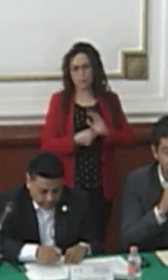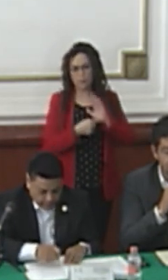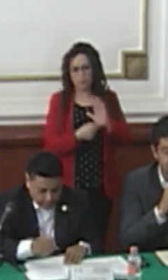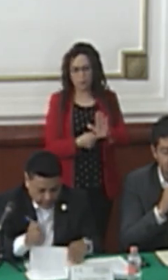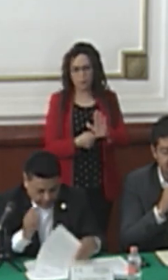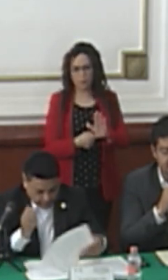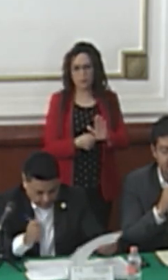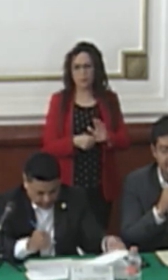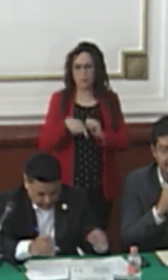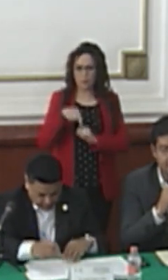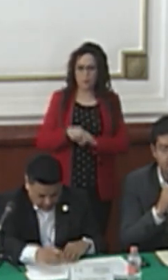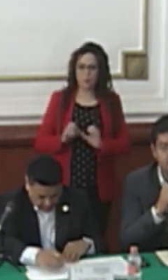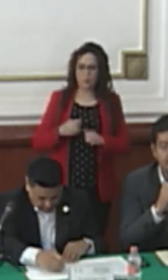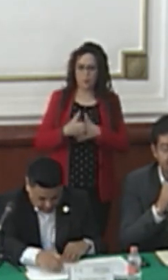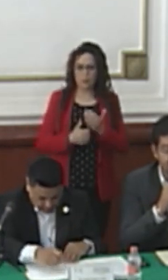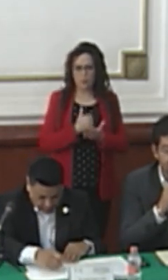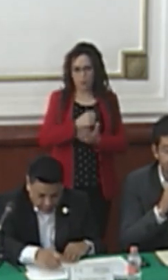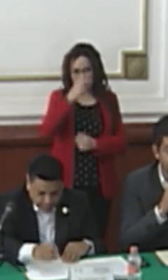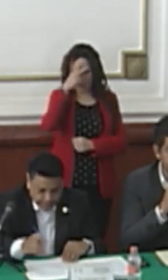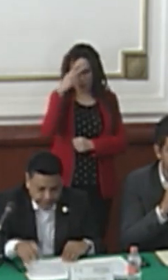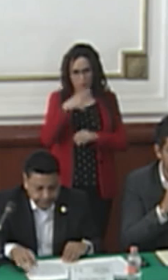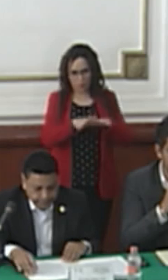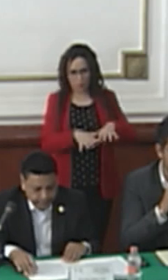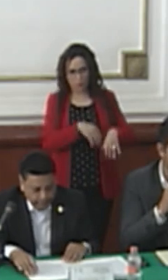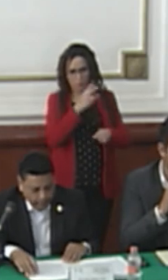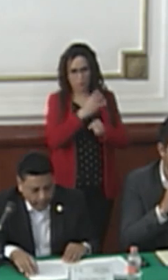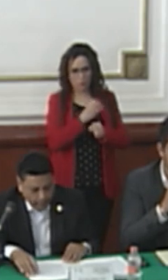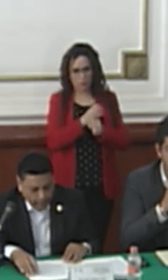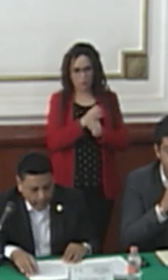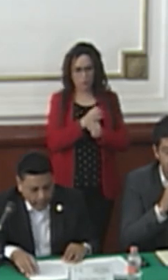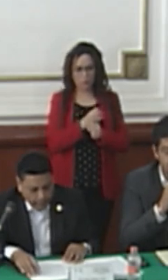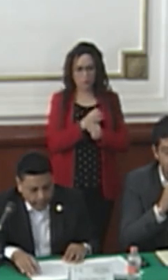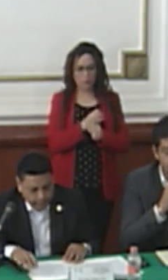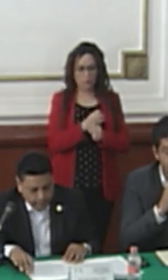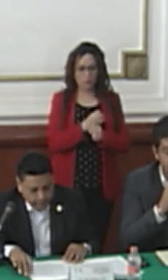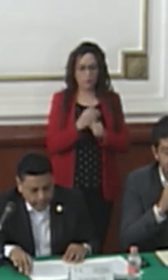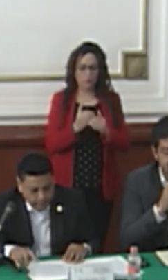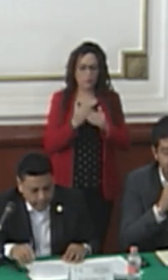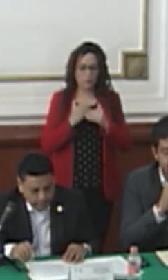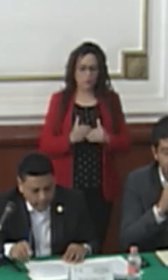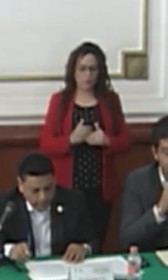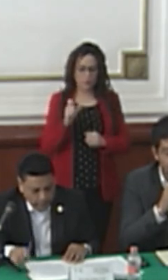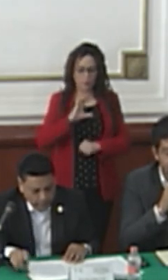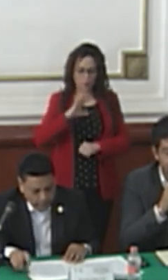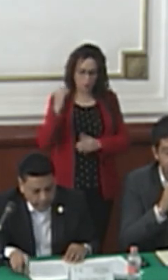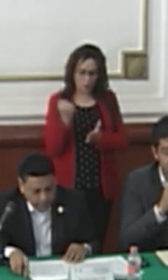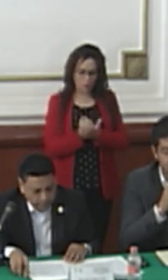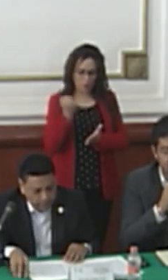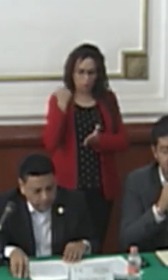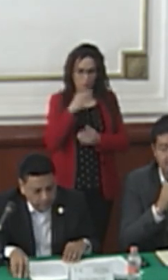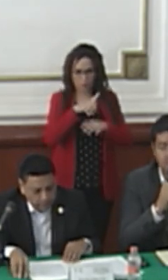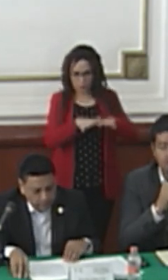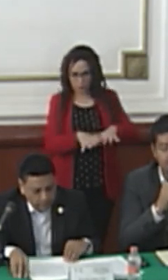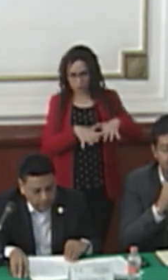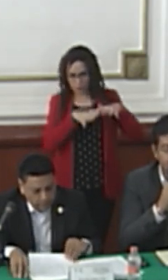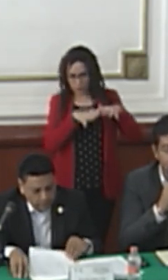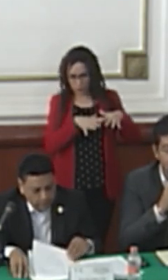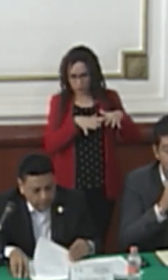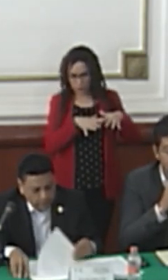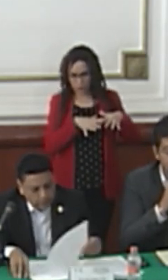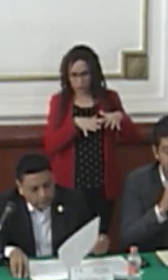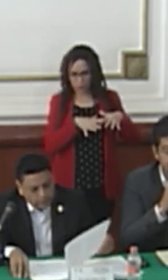del Congreso de la Ciudad de México, tercera legislatura. Quinto, una vez aprobado por el Pleno del Congreso de la Ciudad de